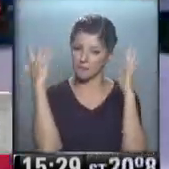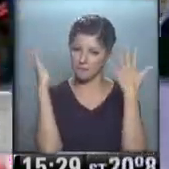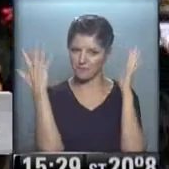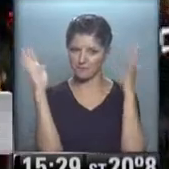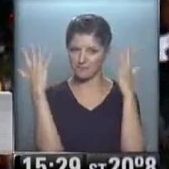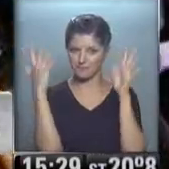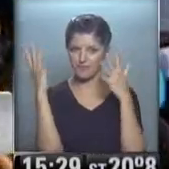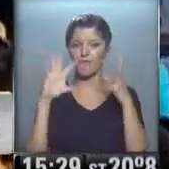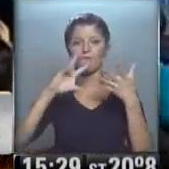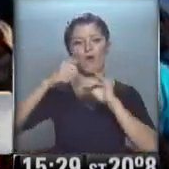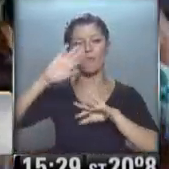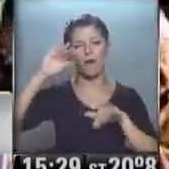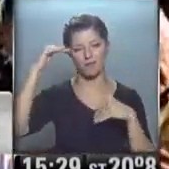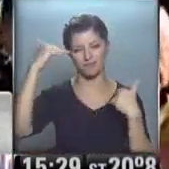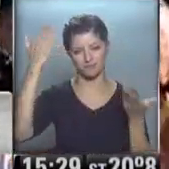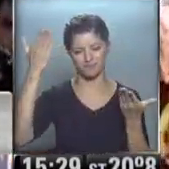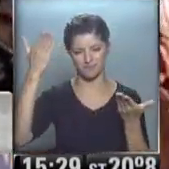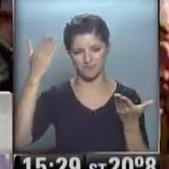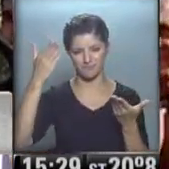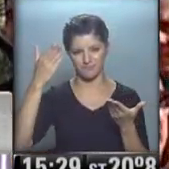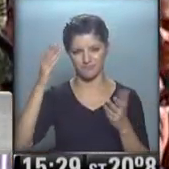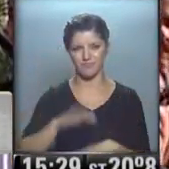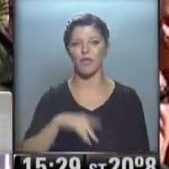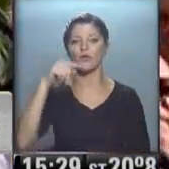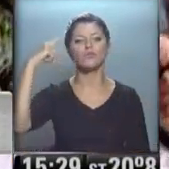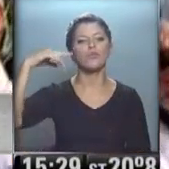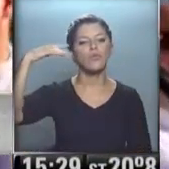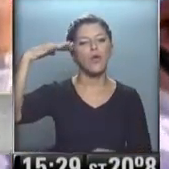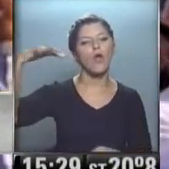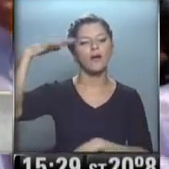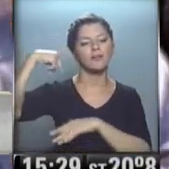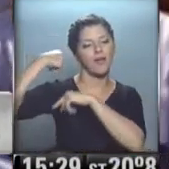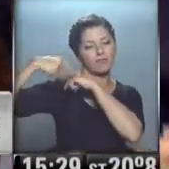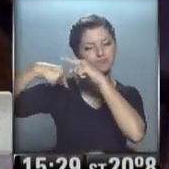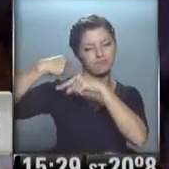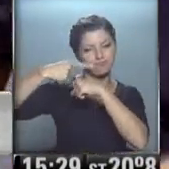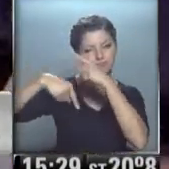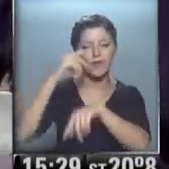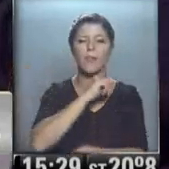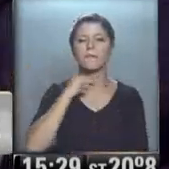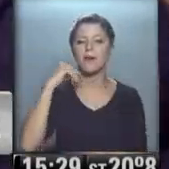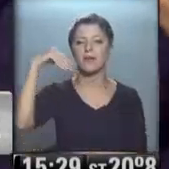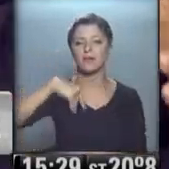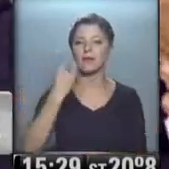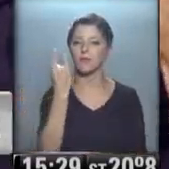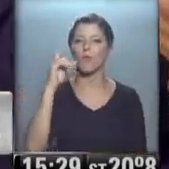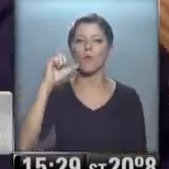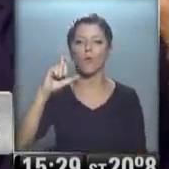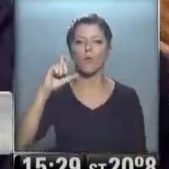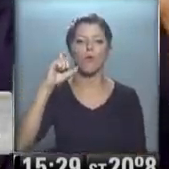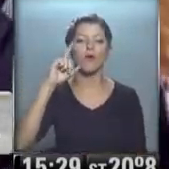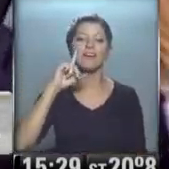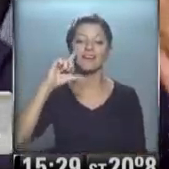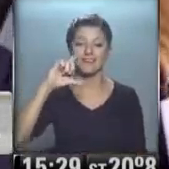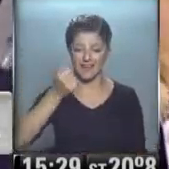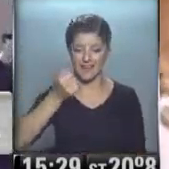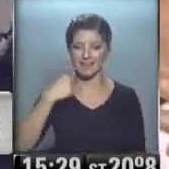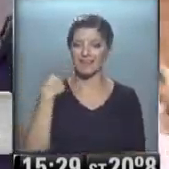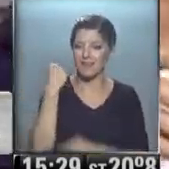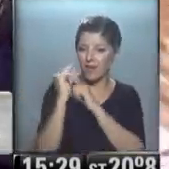en reconocimiento a ese legado que nos dejó el padre Mujica, que día a día cada